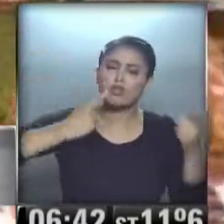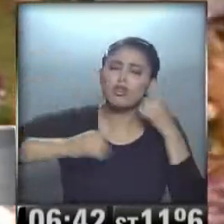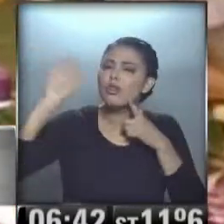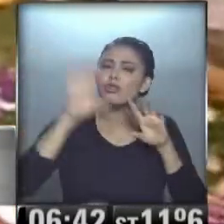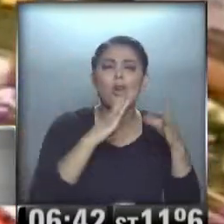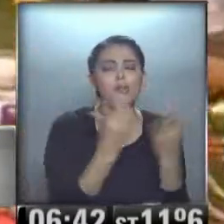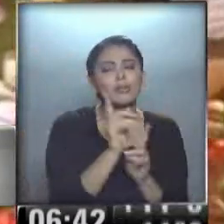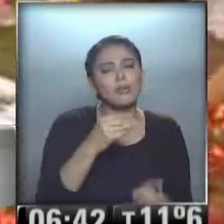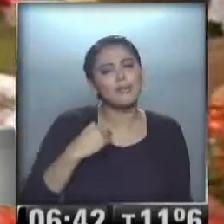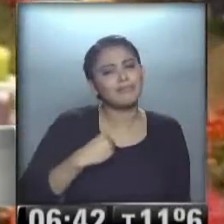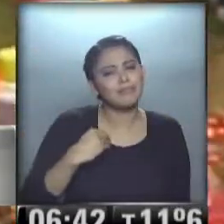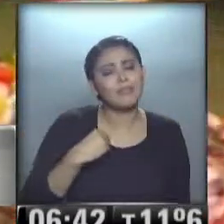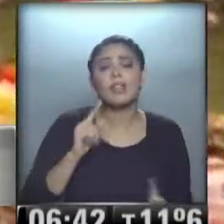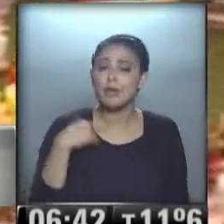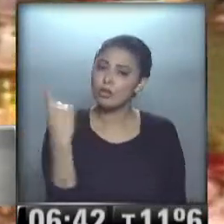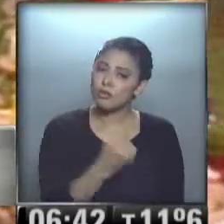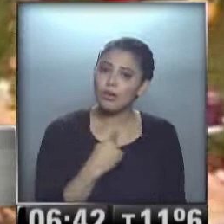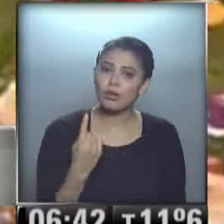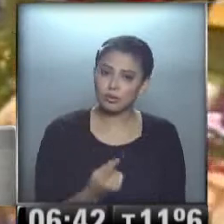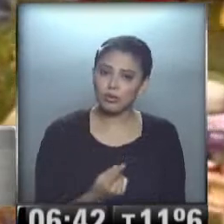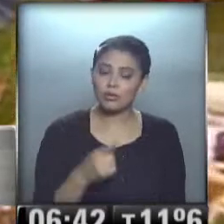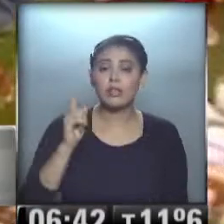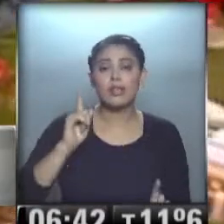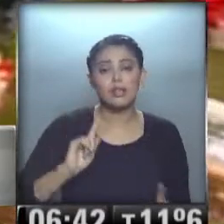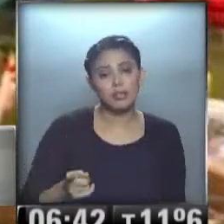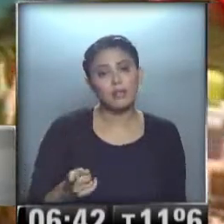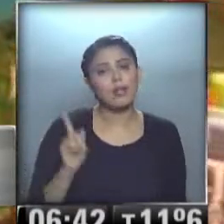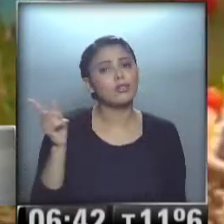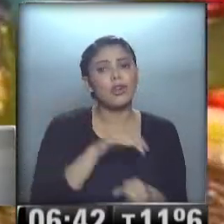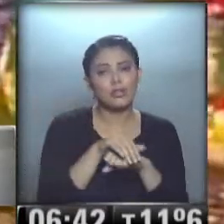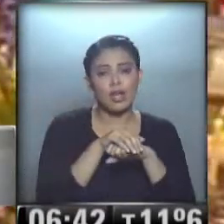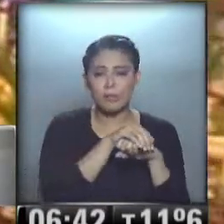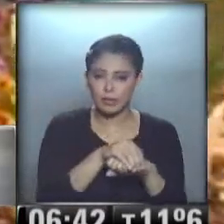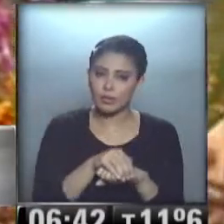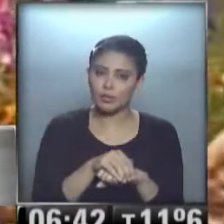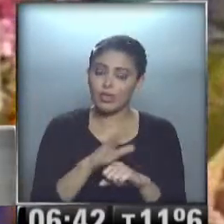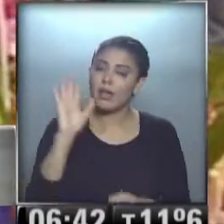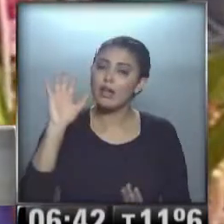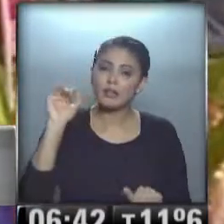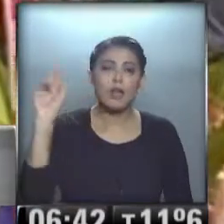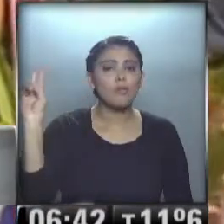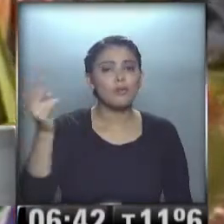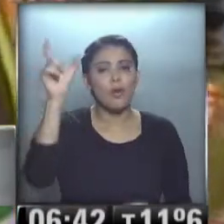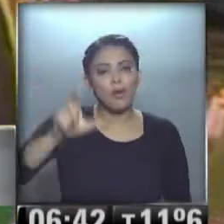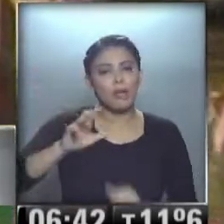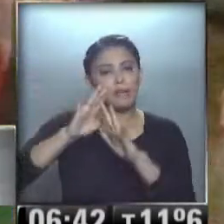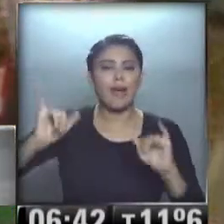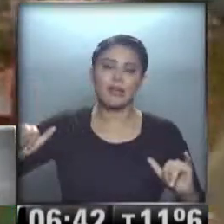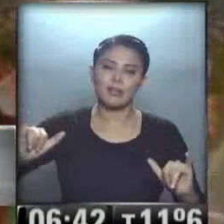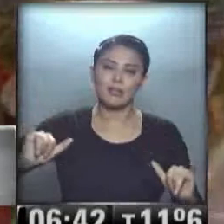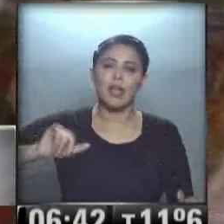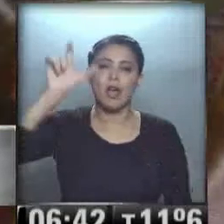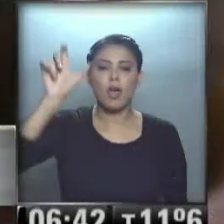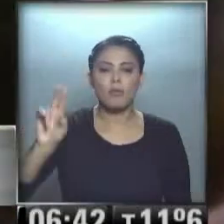siente, lo lamenta, incluidos nosotros y muchísimo, queridísimos amigos. Adiós al hombre de la paz. Adiós